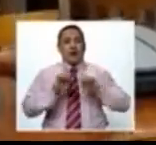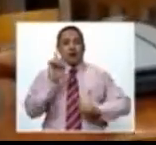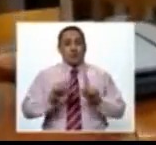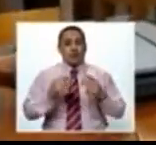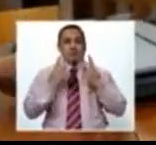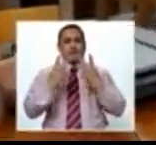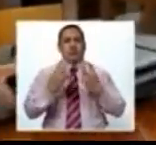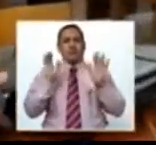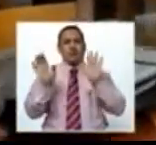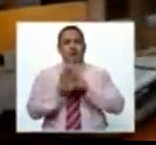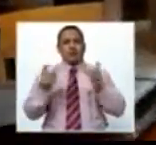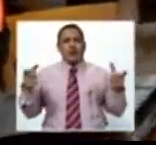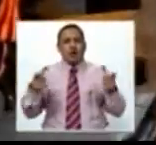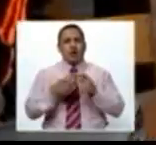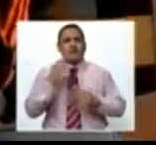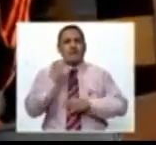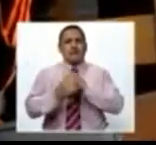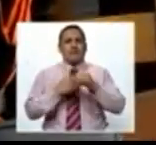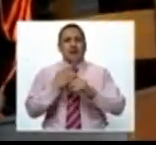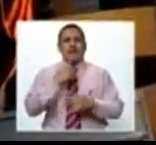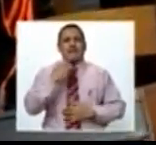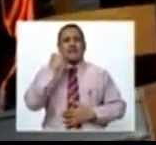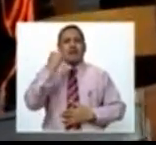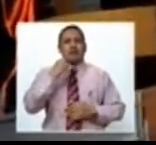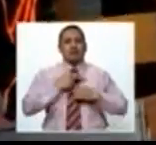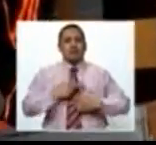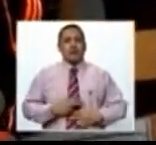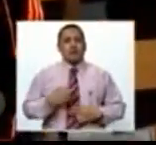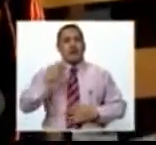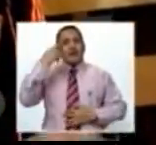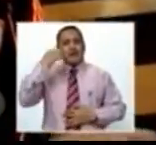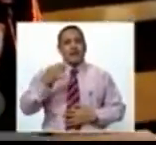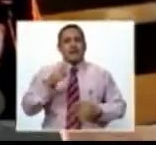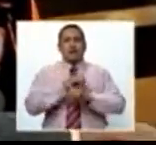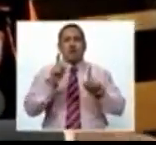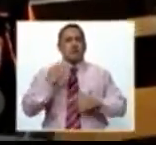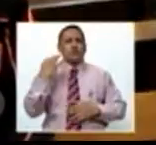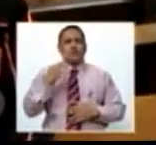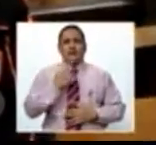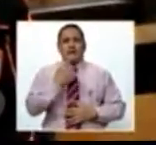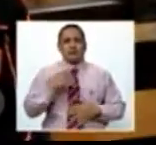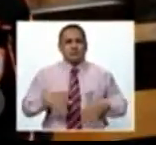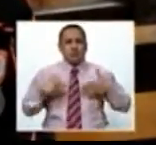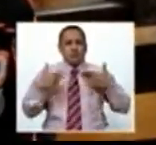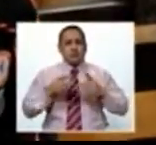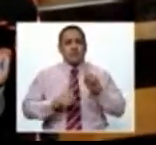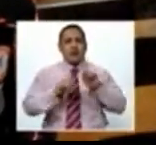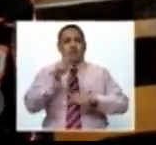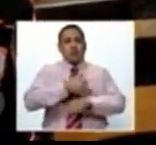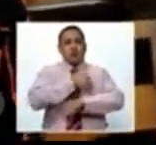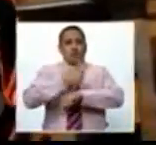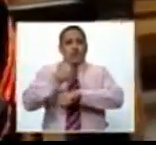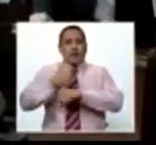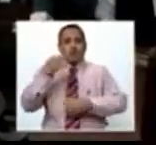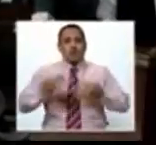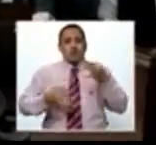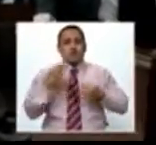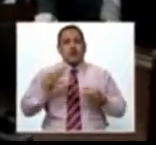miradas, como la de la Corte Interamericana de Derechos Humanos, considera que no siempre es posible para las autoridades